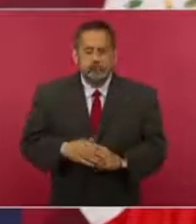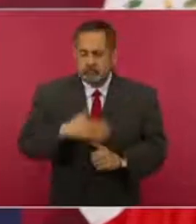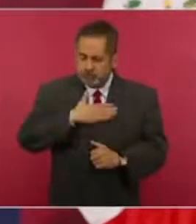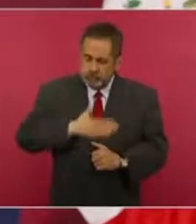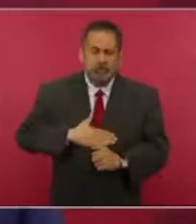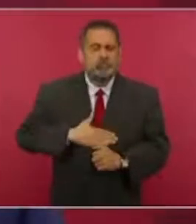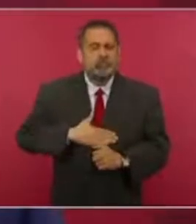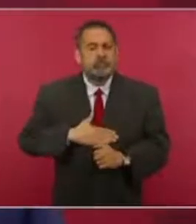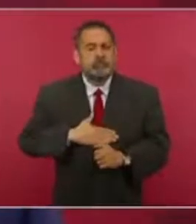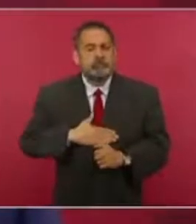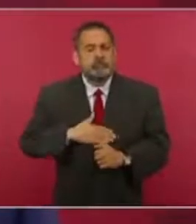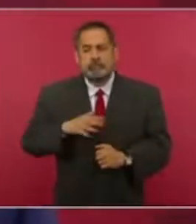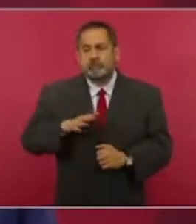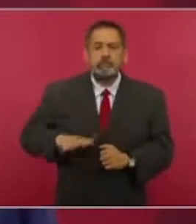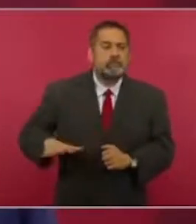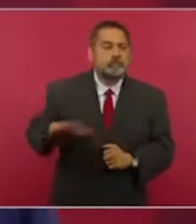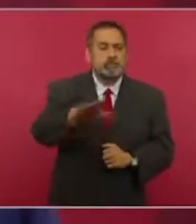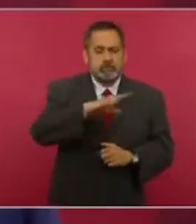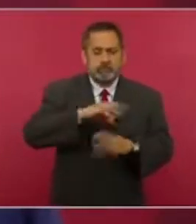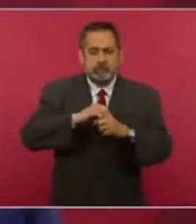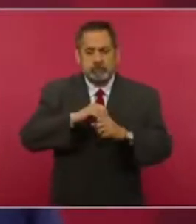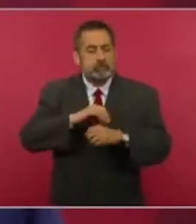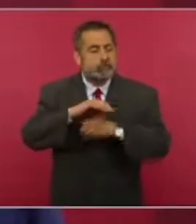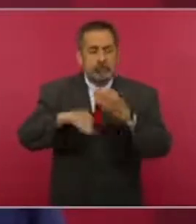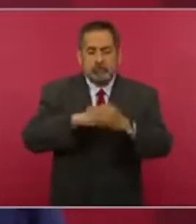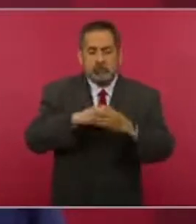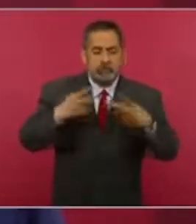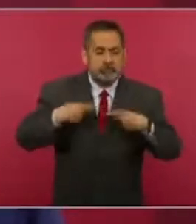justo, que comprenda a todos los periodistas del país